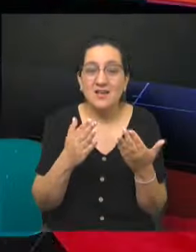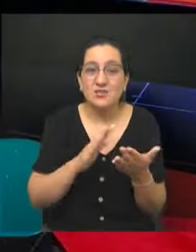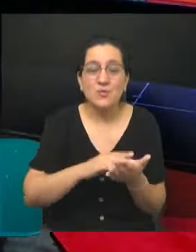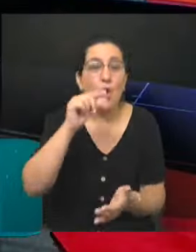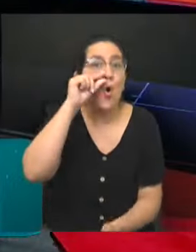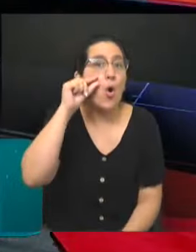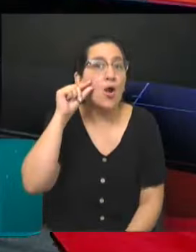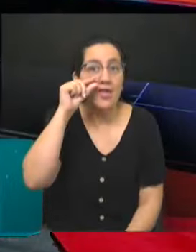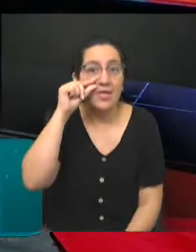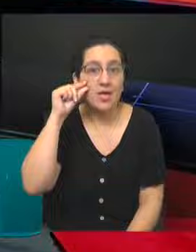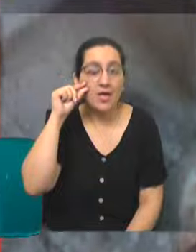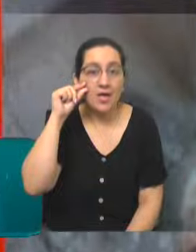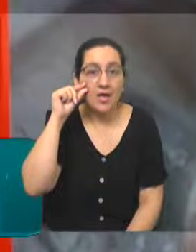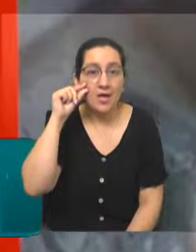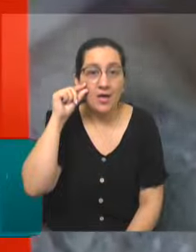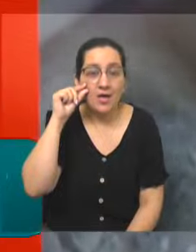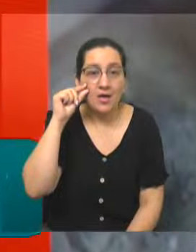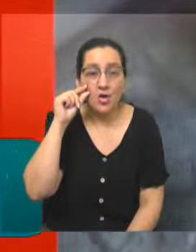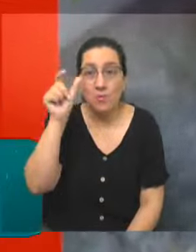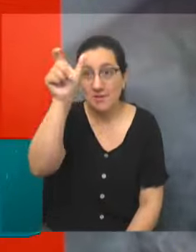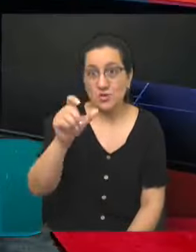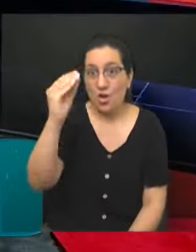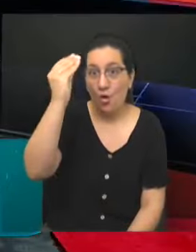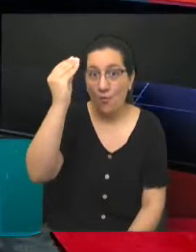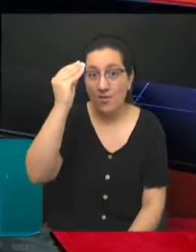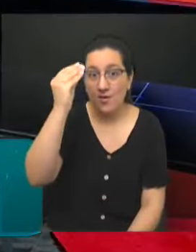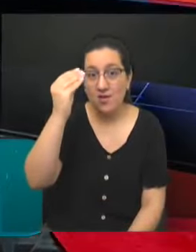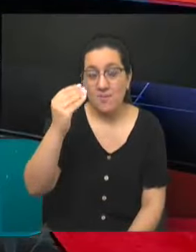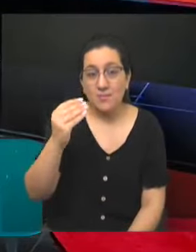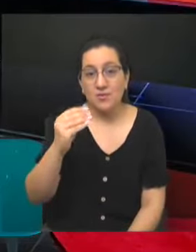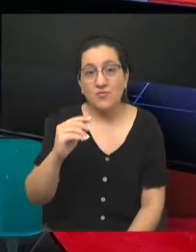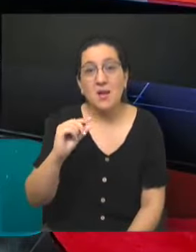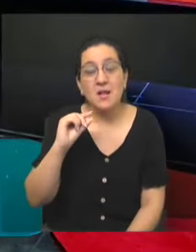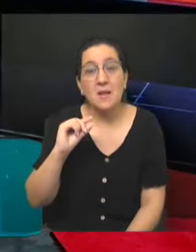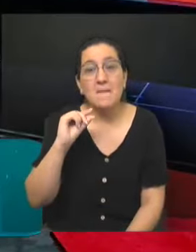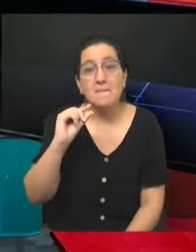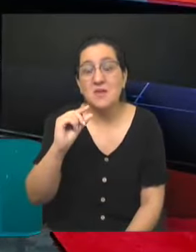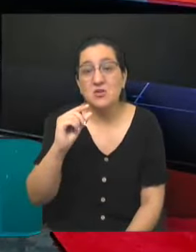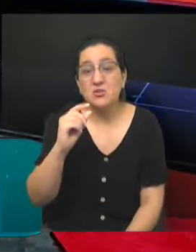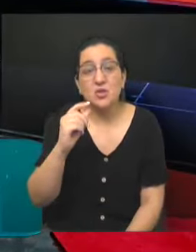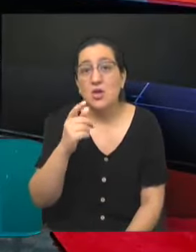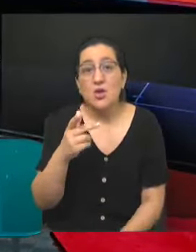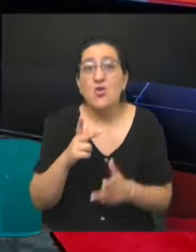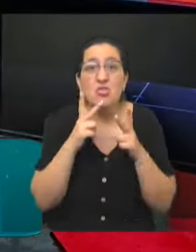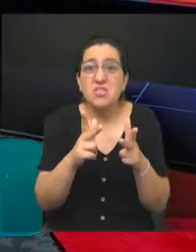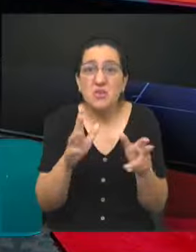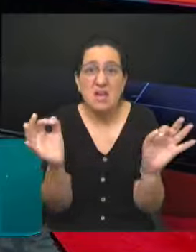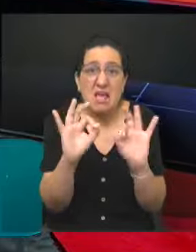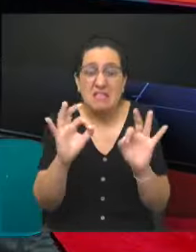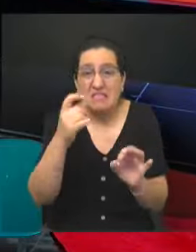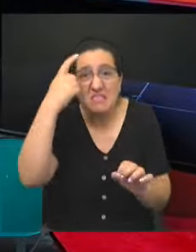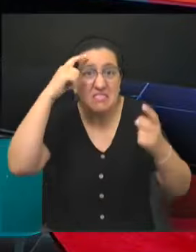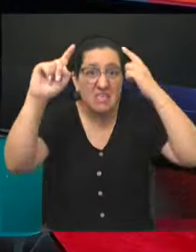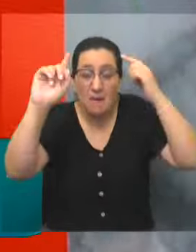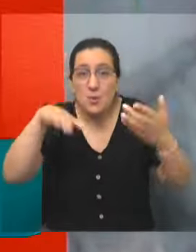Ojeda como figura joven y todo eso, pero fue el que menos aportó una idea en la campaña. El que menos dijo